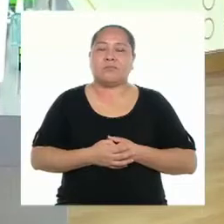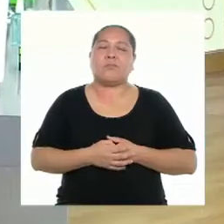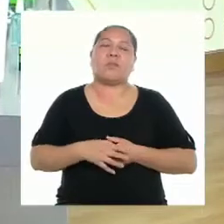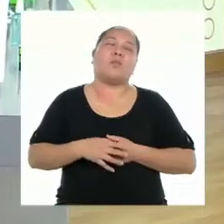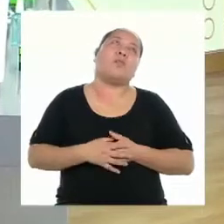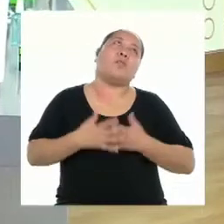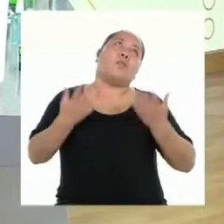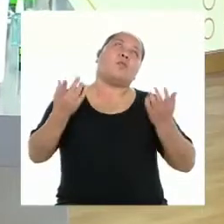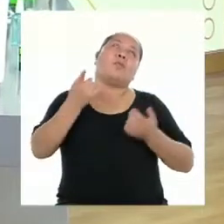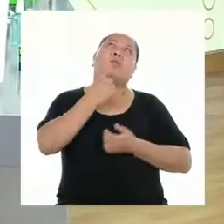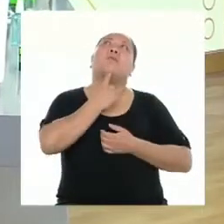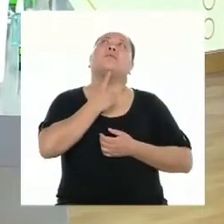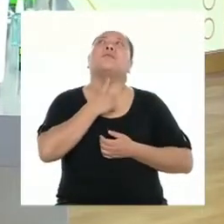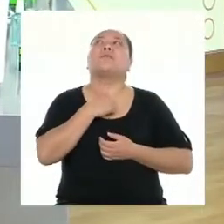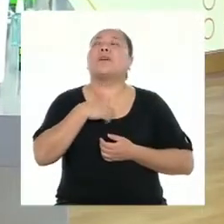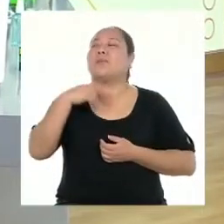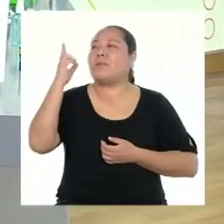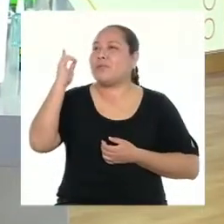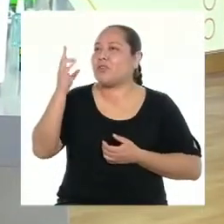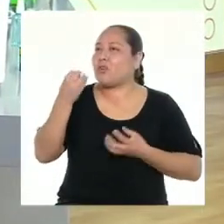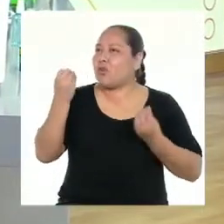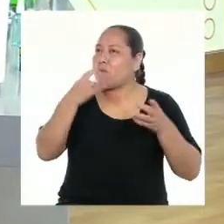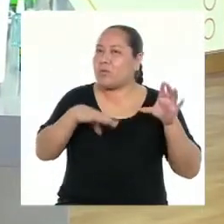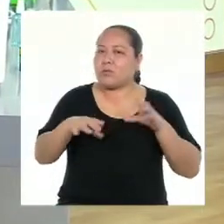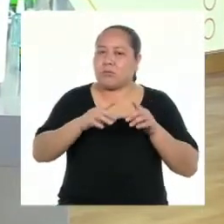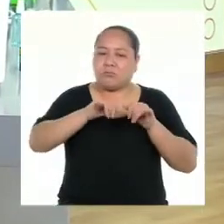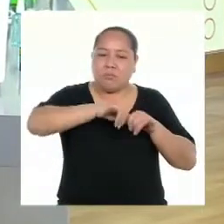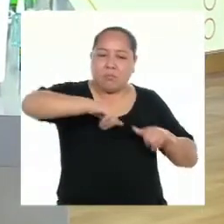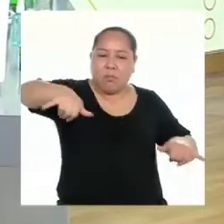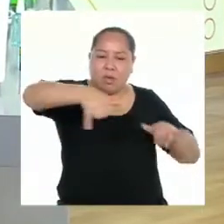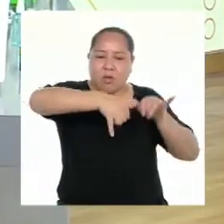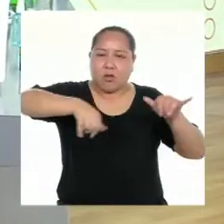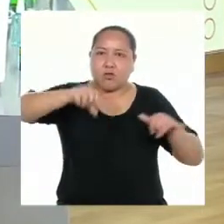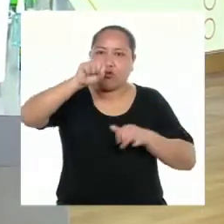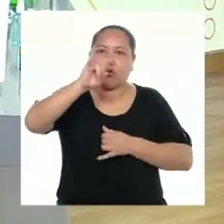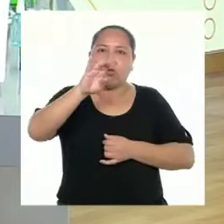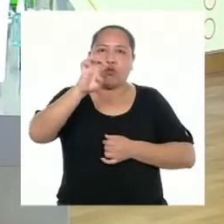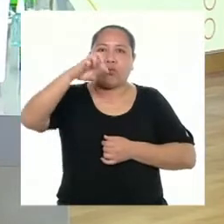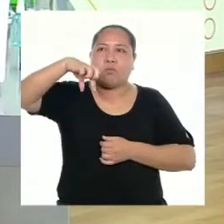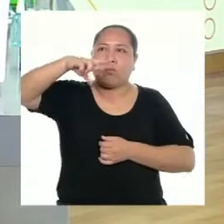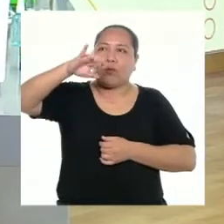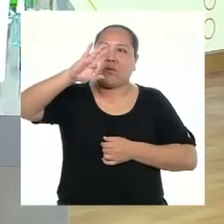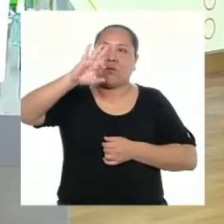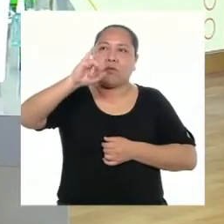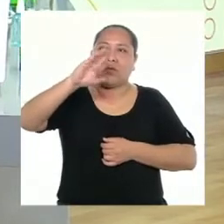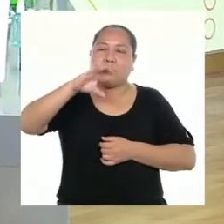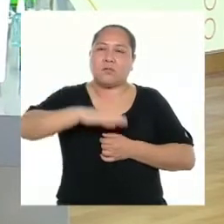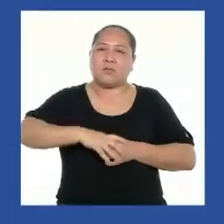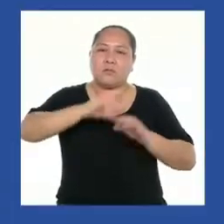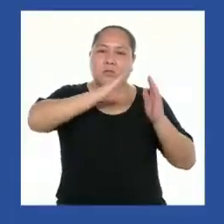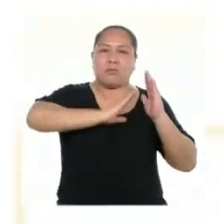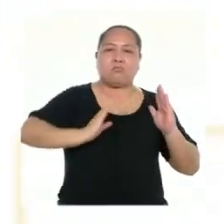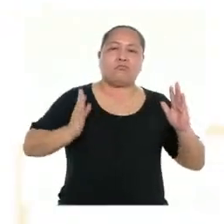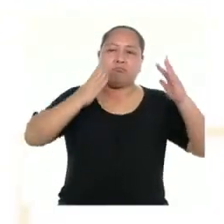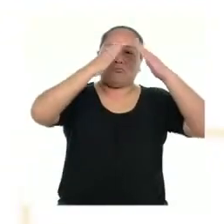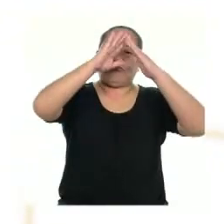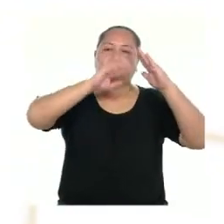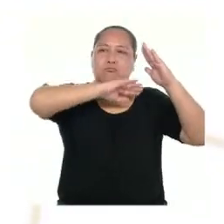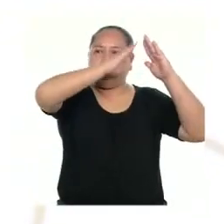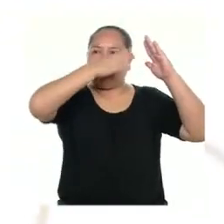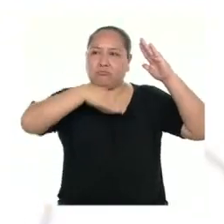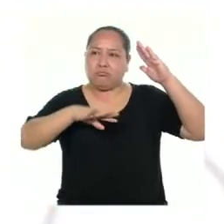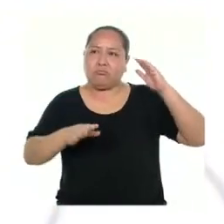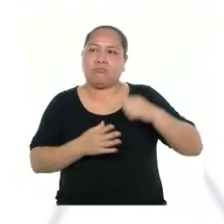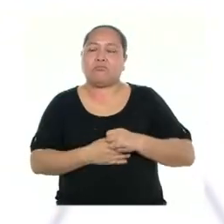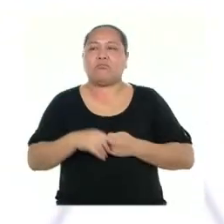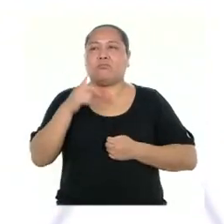¡Uf, qué sed, profesora! ¿Cómo hacemos para medir una superficie que tiene elevaciones como las montañas que vi hace un ratito? En